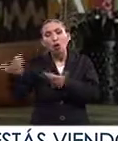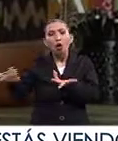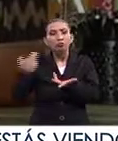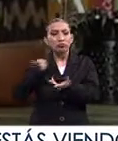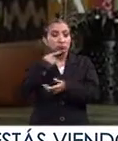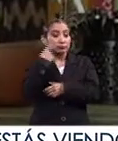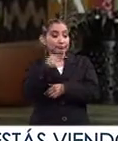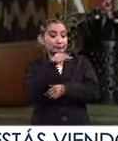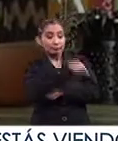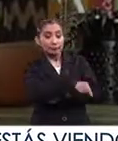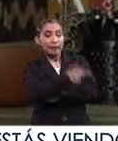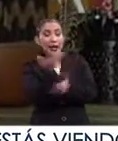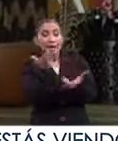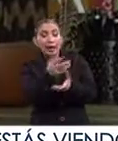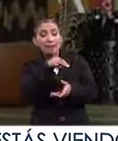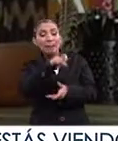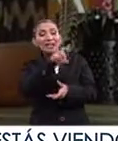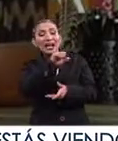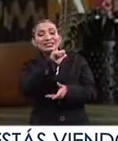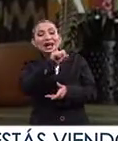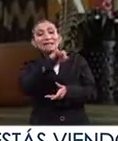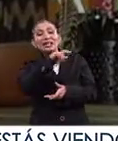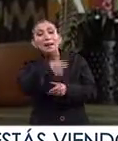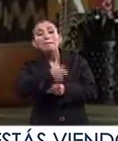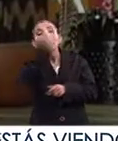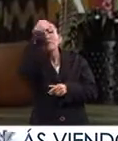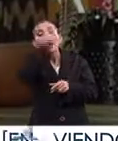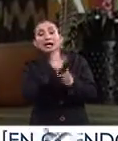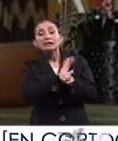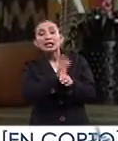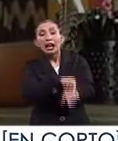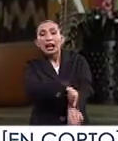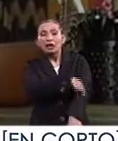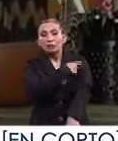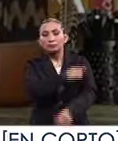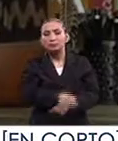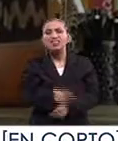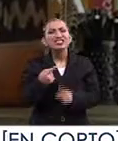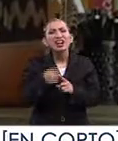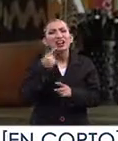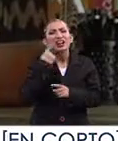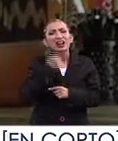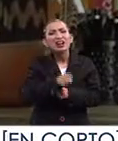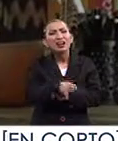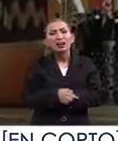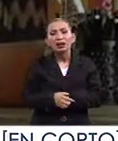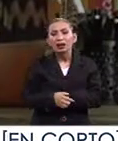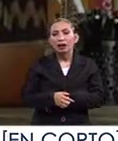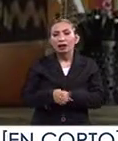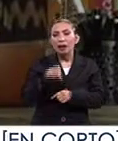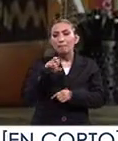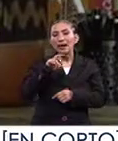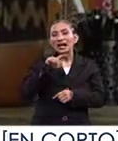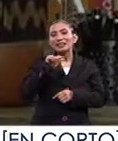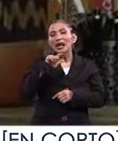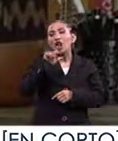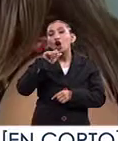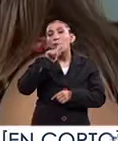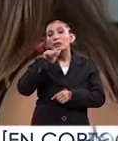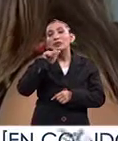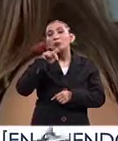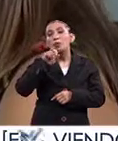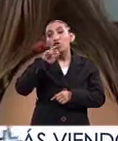el encargo de hacer María Sabina, que fue mi primer largometraje documental. ¿Quién te lo encargó? Margarita López